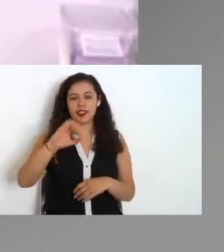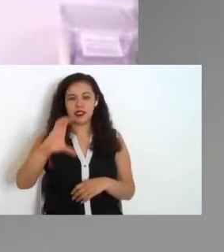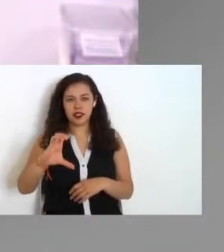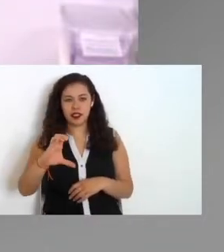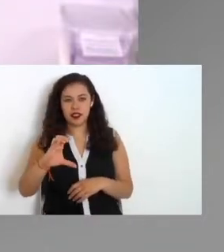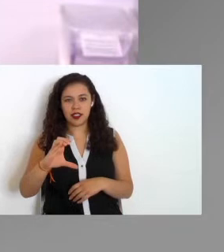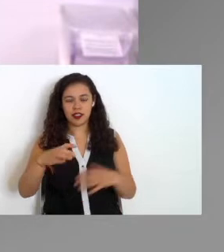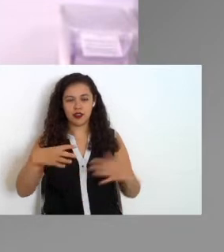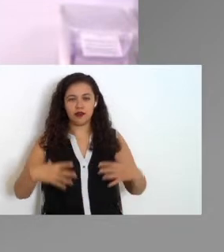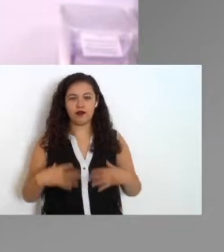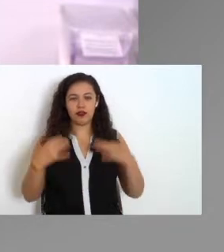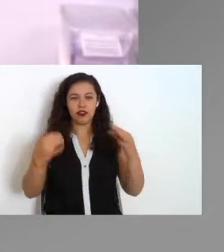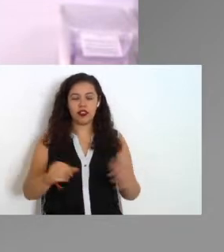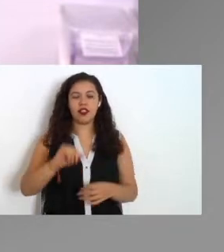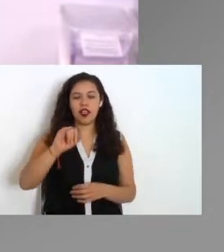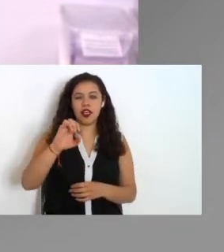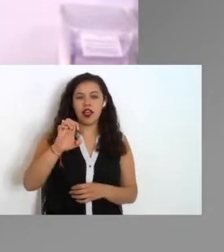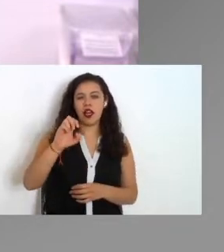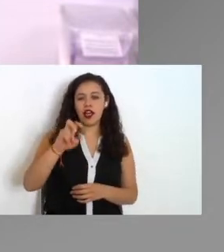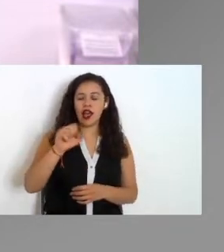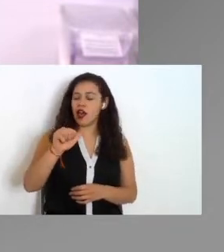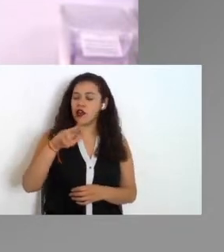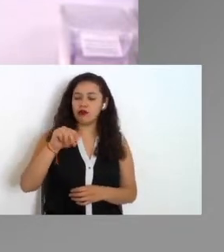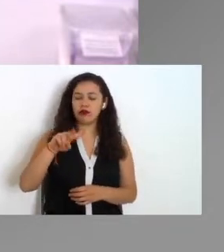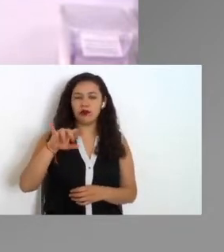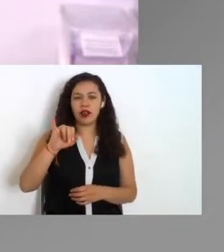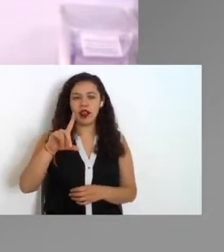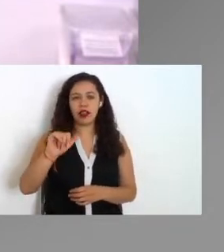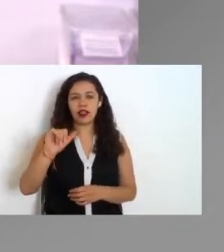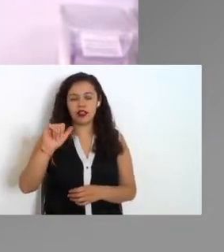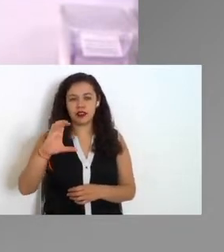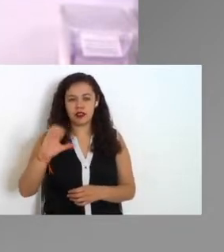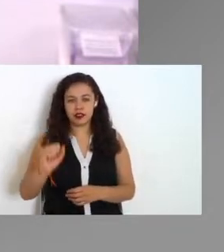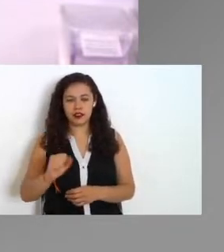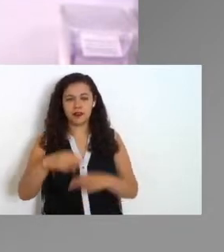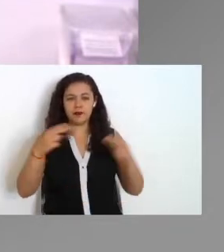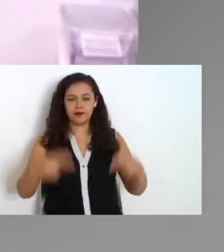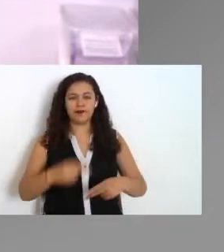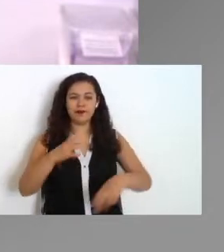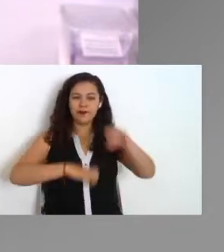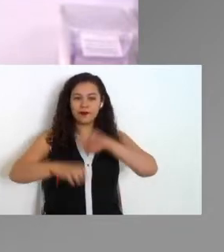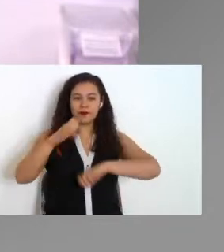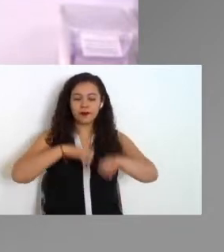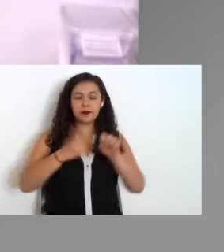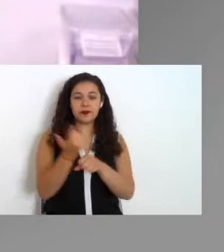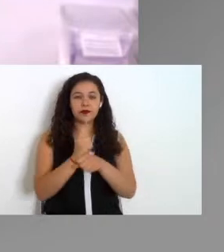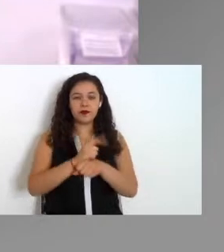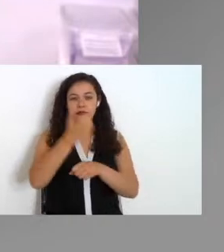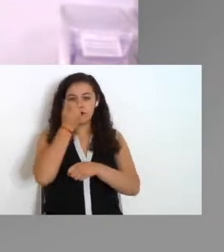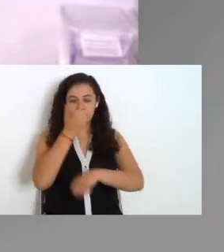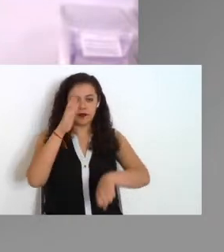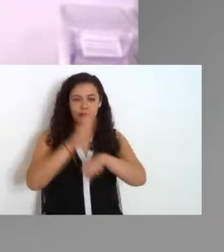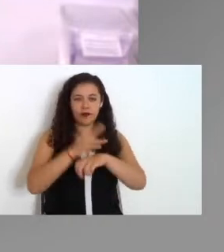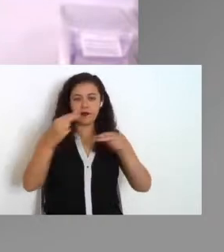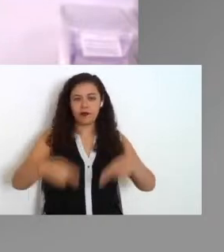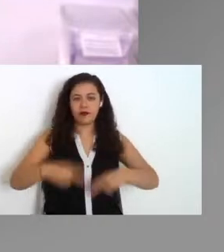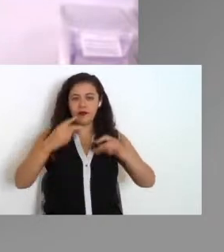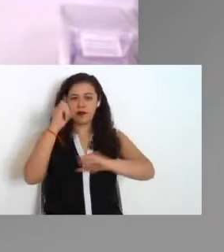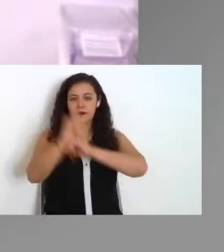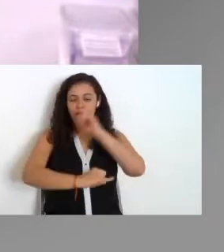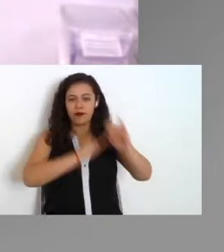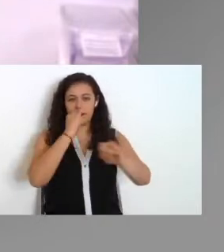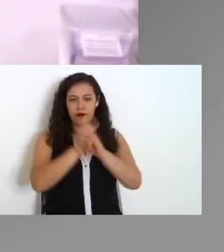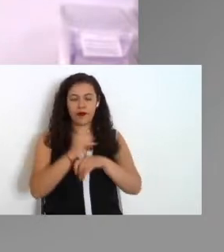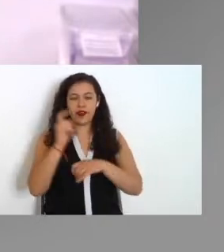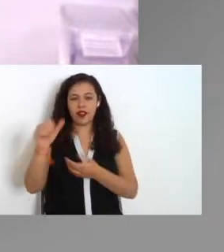Ampubalia AC, escritora de la revista internacional Imperio Ejecutivo, licenciada en Administración de Negocios Internacionales por la Universidad